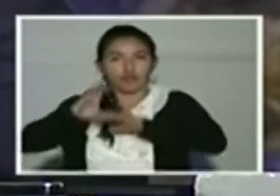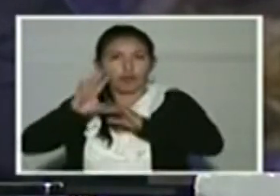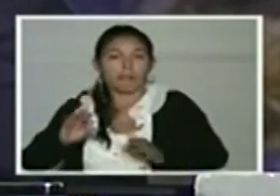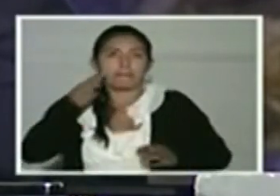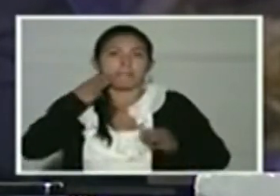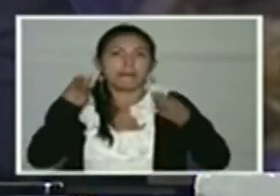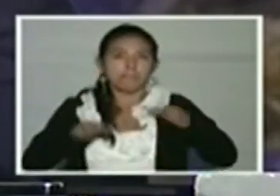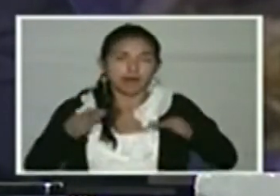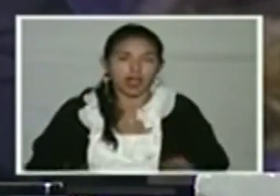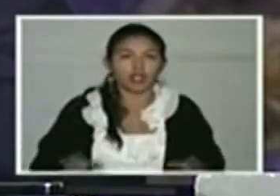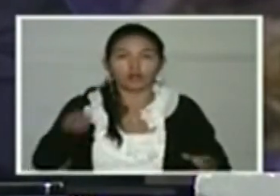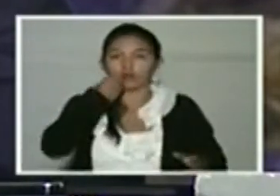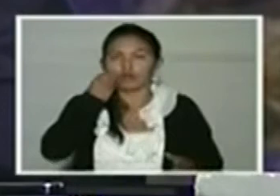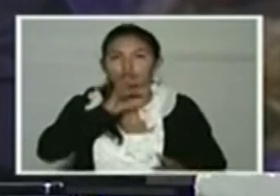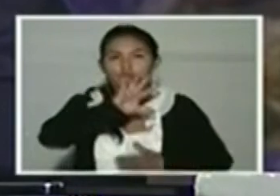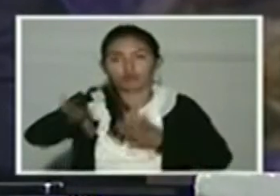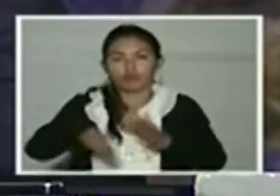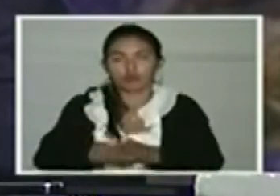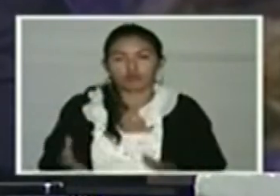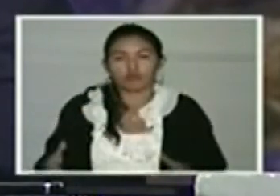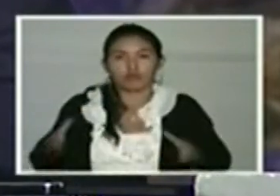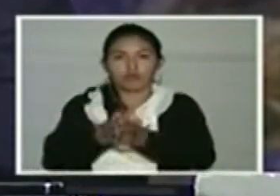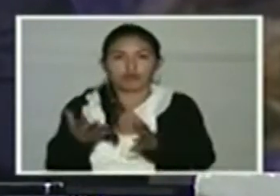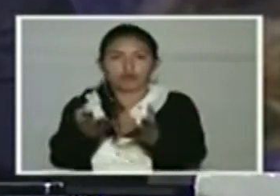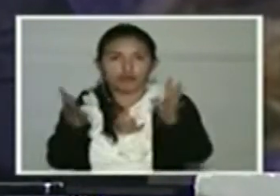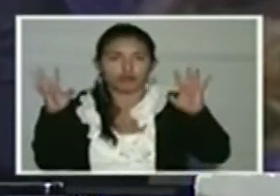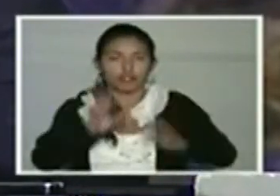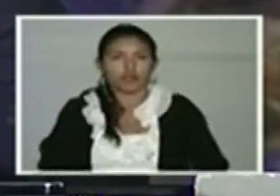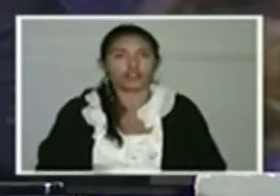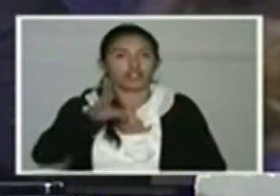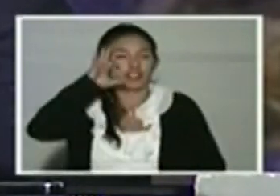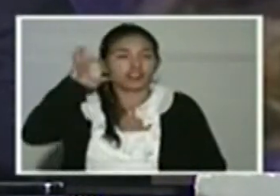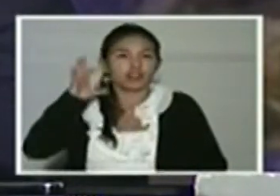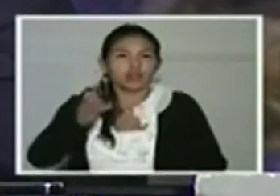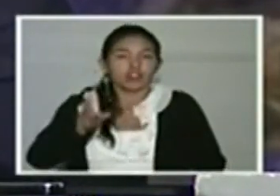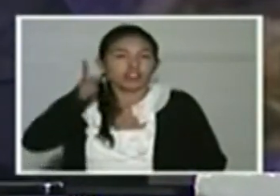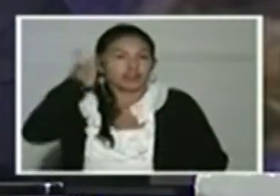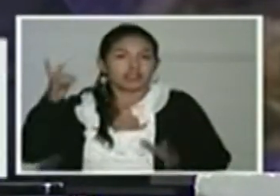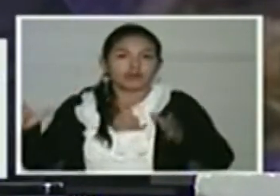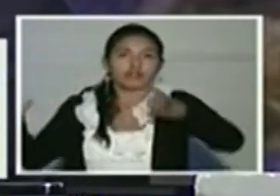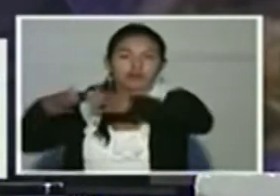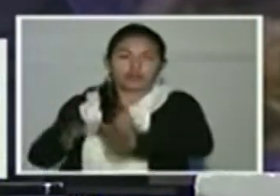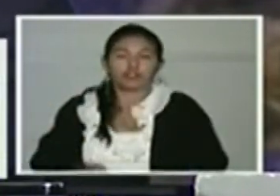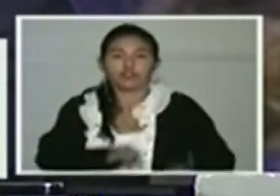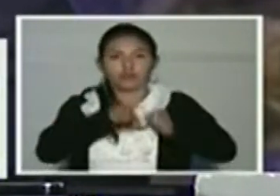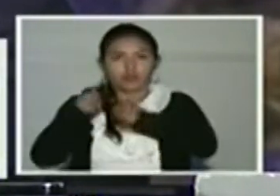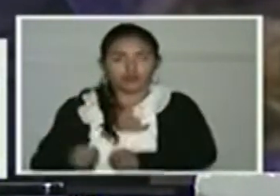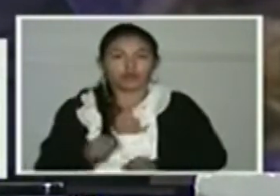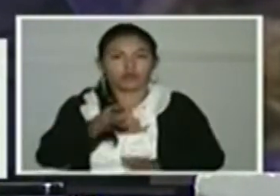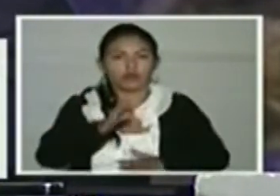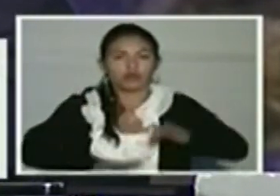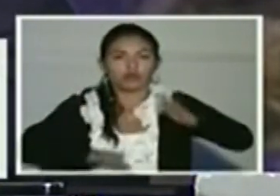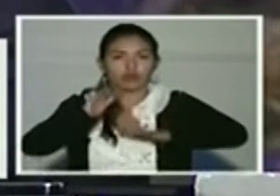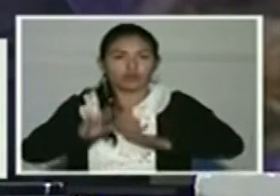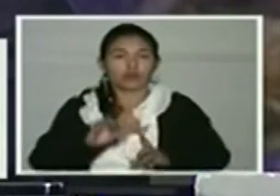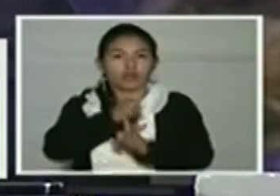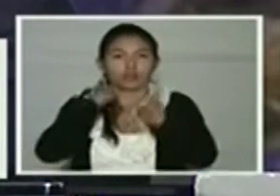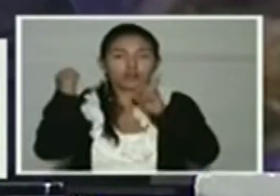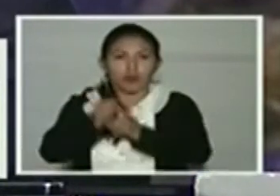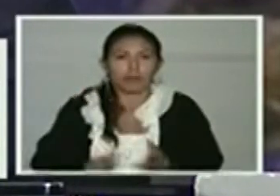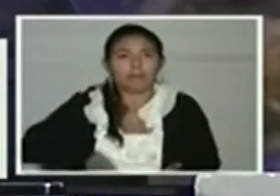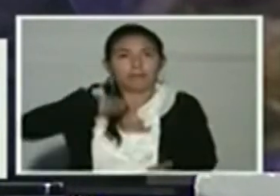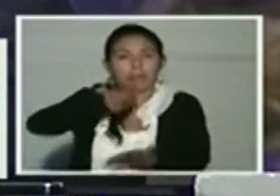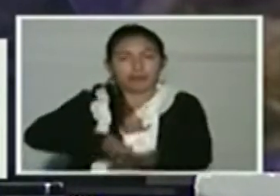populares a nuestros aliados estratégicos fuerza popular invertirá e infraestructura social mejoraremos el sistema de pensiones